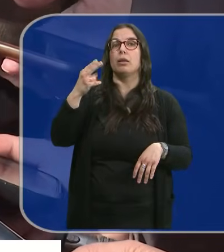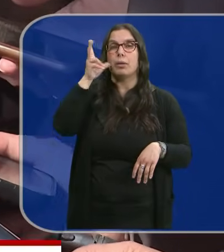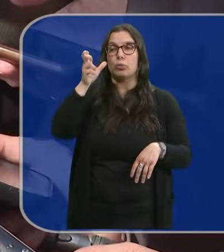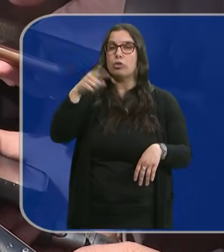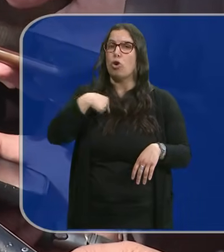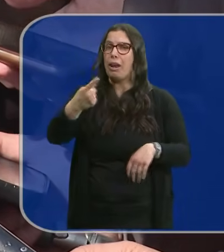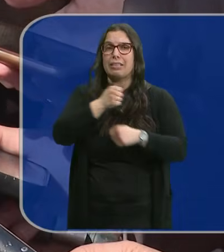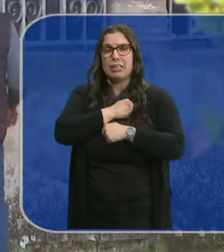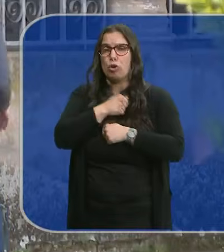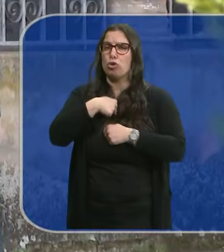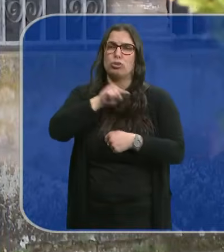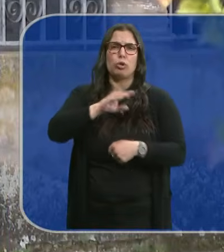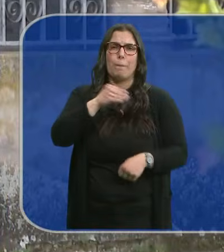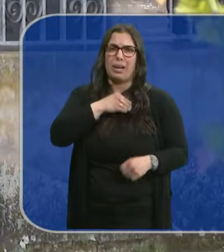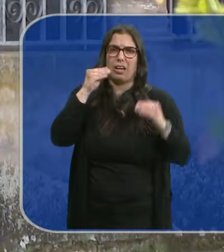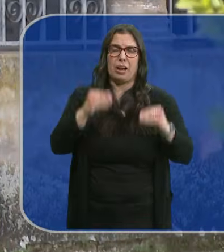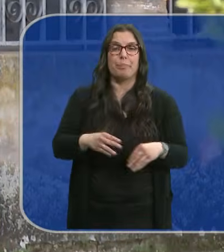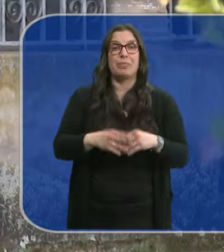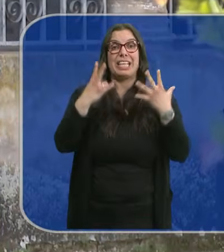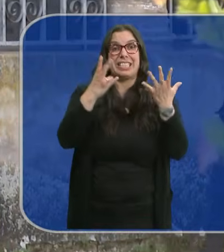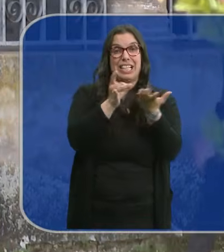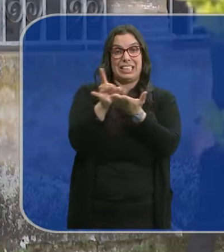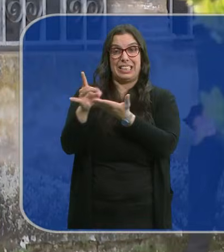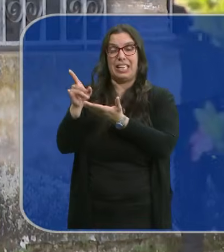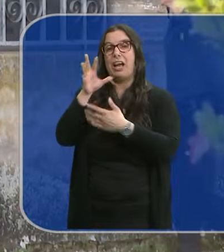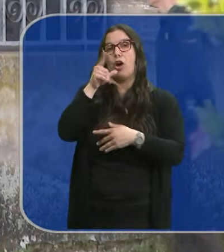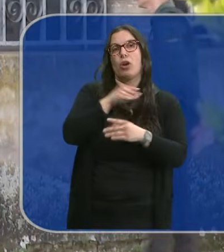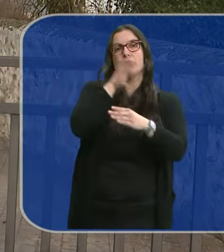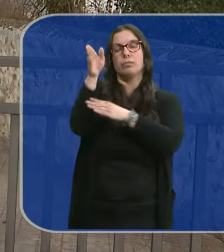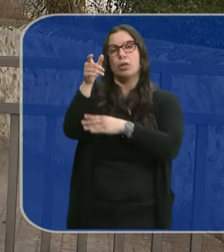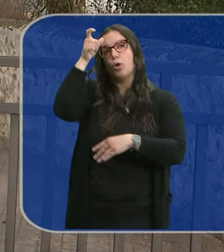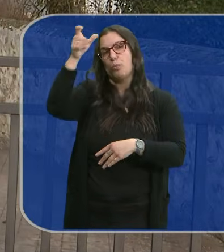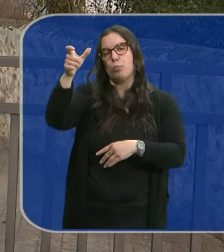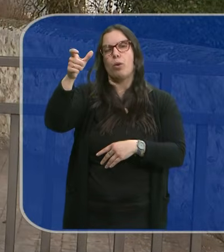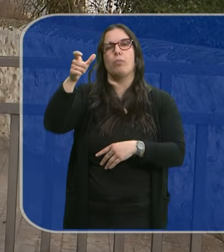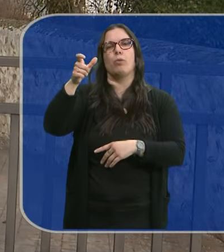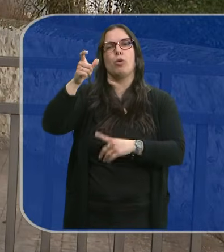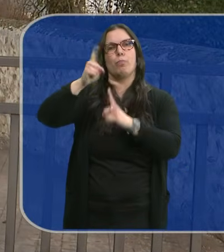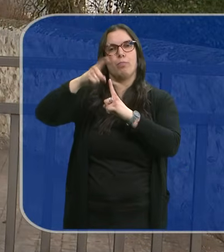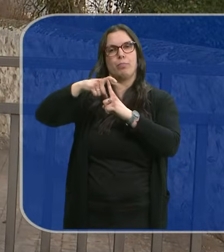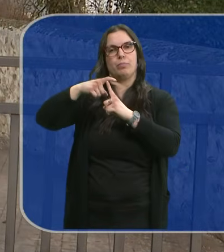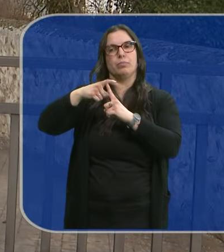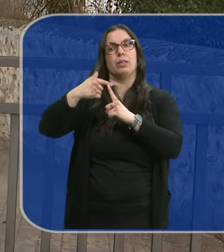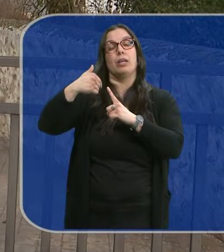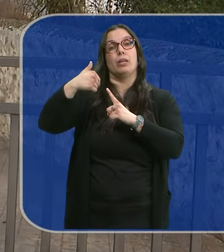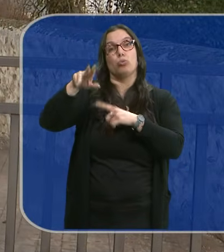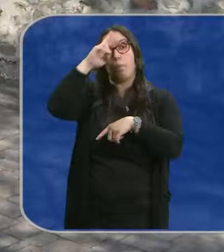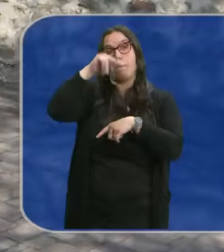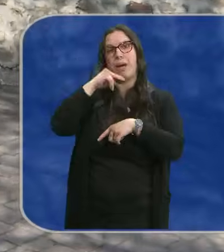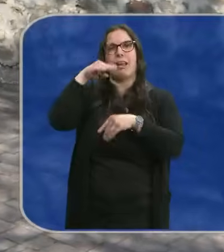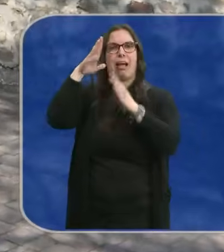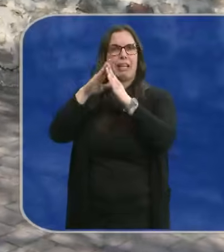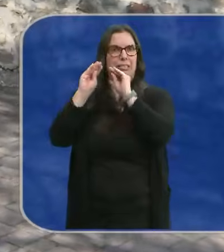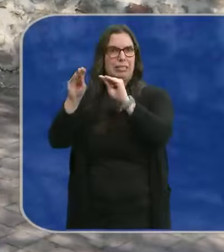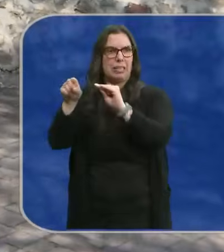que me da mucha pena lo que han hecho. Las 7 exmonjas desahuciadas estarían ahora en la Puebla de Montalbán, en Toledo, en la casa de los padres de una de ellas. Se cierra el